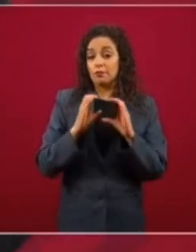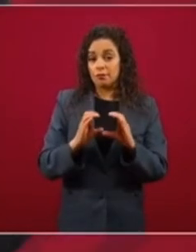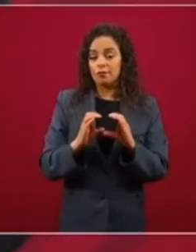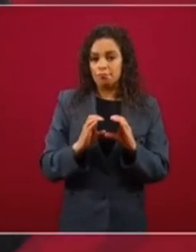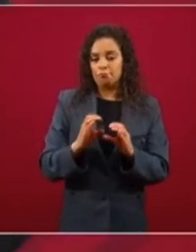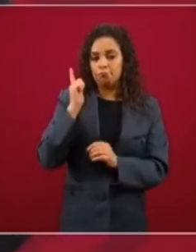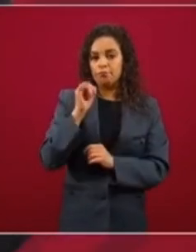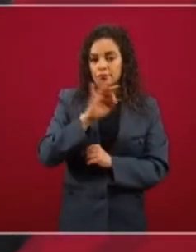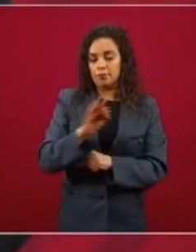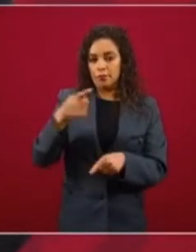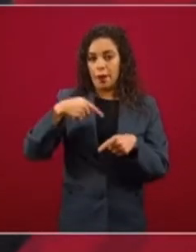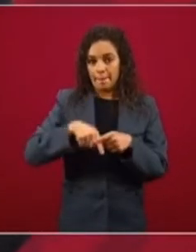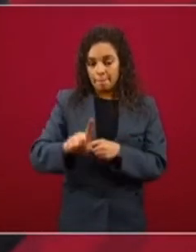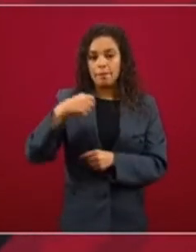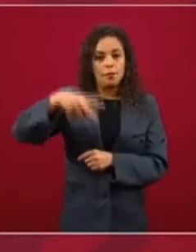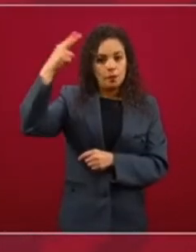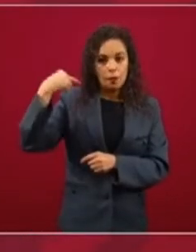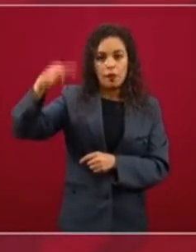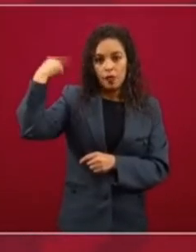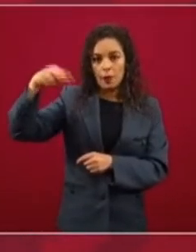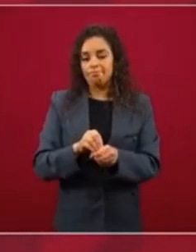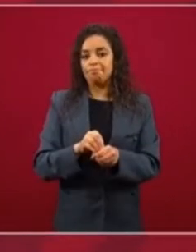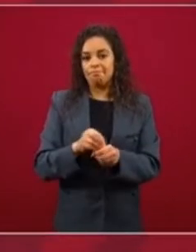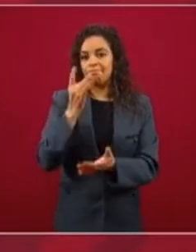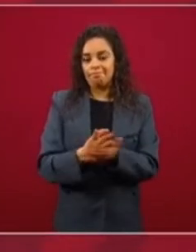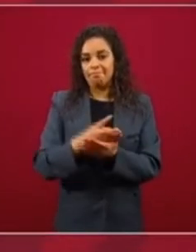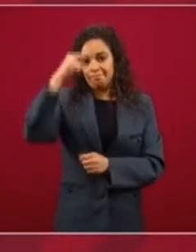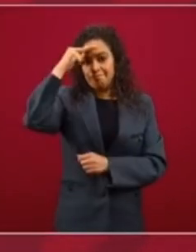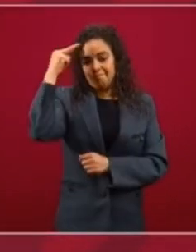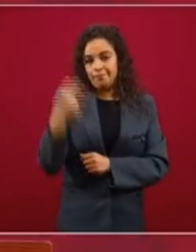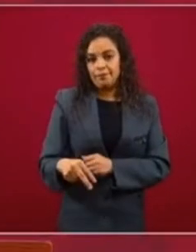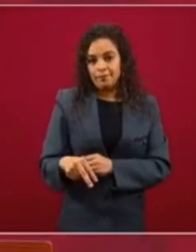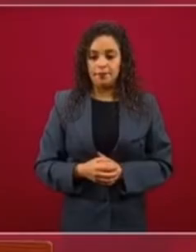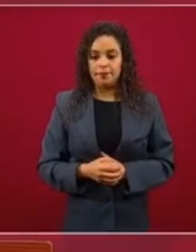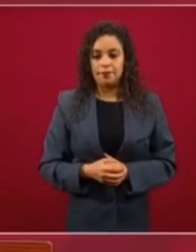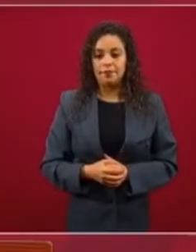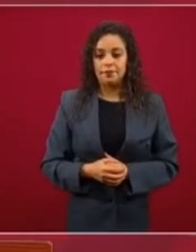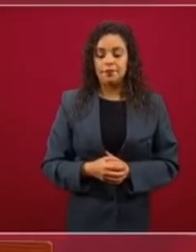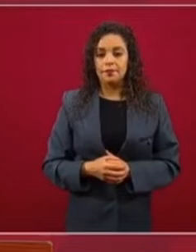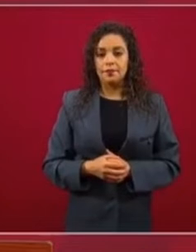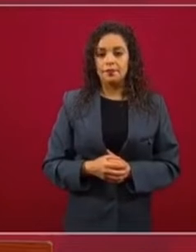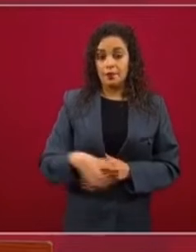inicie una gira por el país. Si estoy aquí